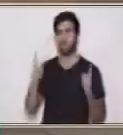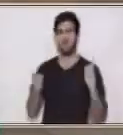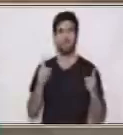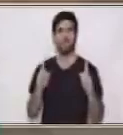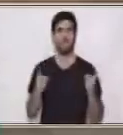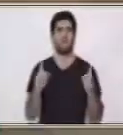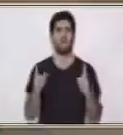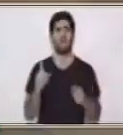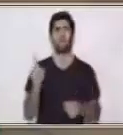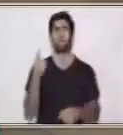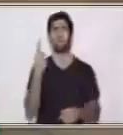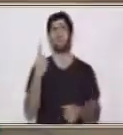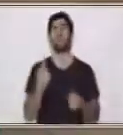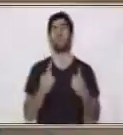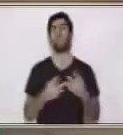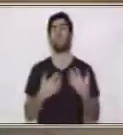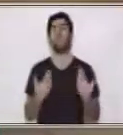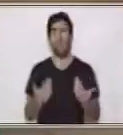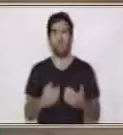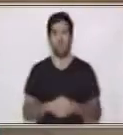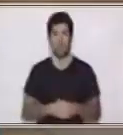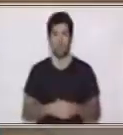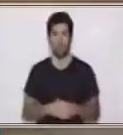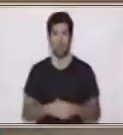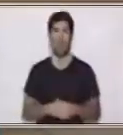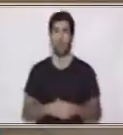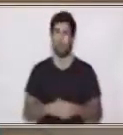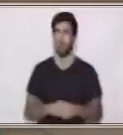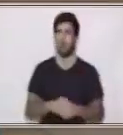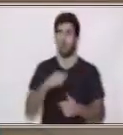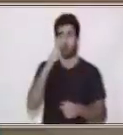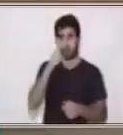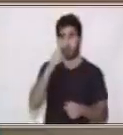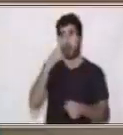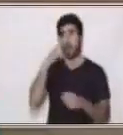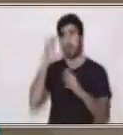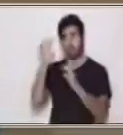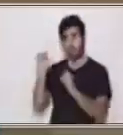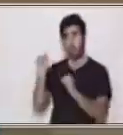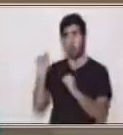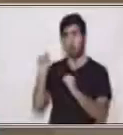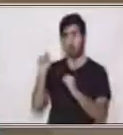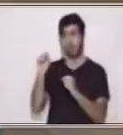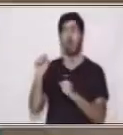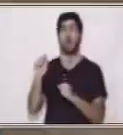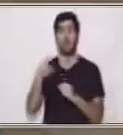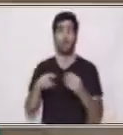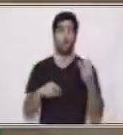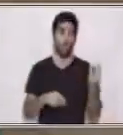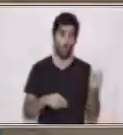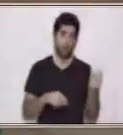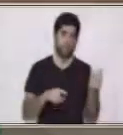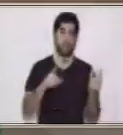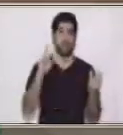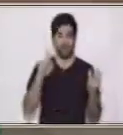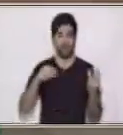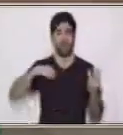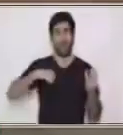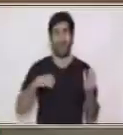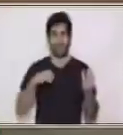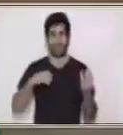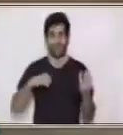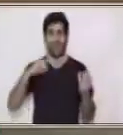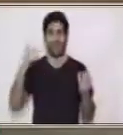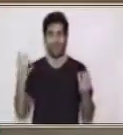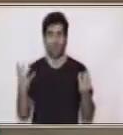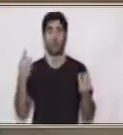Y lo puedes discutir con quien esté en casa. Solo ten en cuenta, para que haya un huevo debe haber una gallina, pero para que haya una